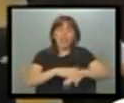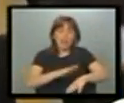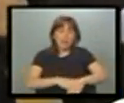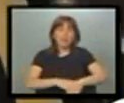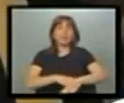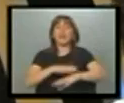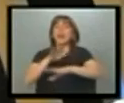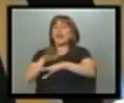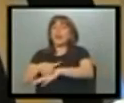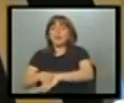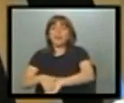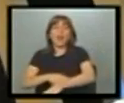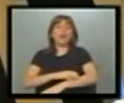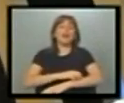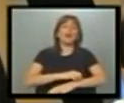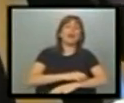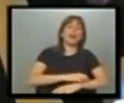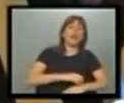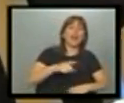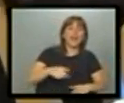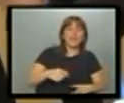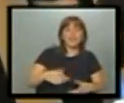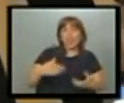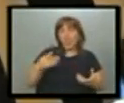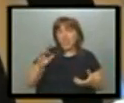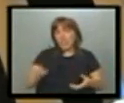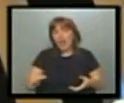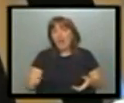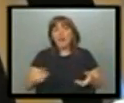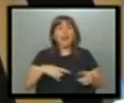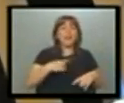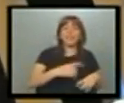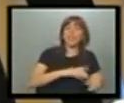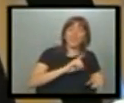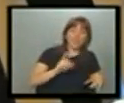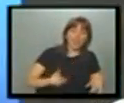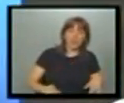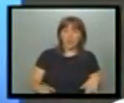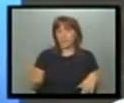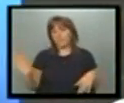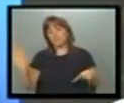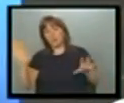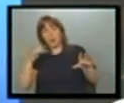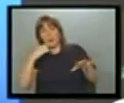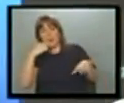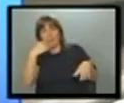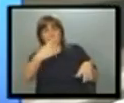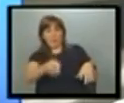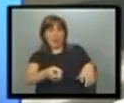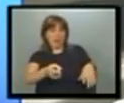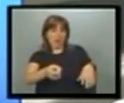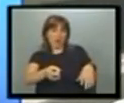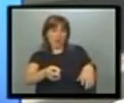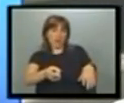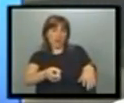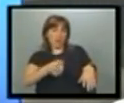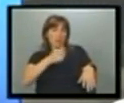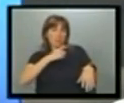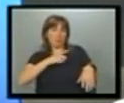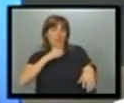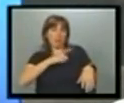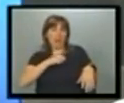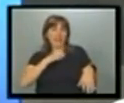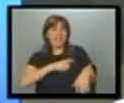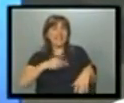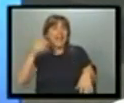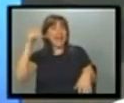es la que hay, esta es la que se devuelve, la otra no sabemos dónde está. Jorge, o sea, bueno, sí. En algún momento también se dijo que adquirieron tanto